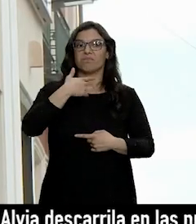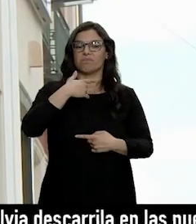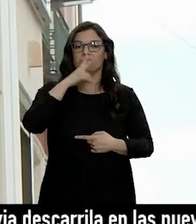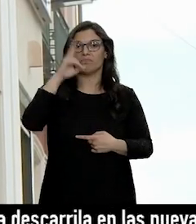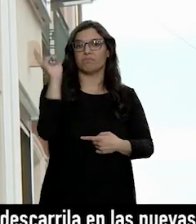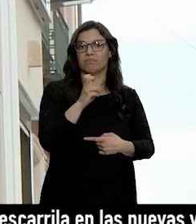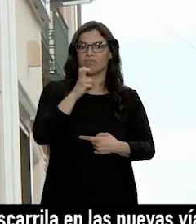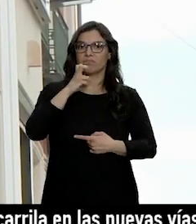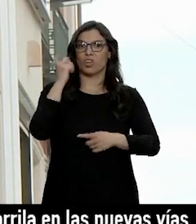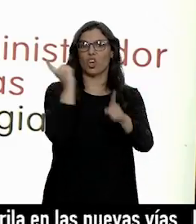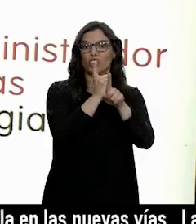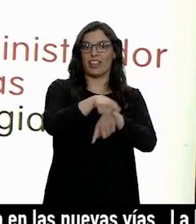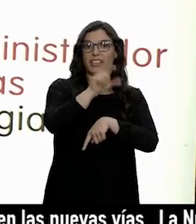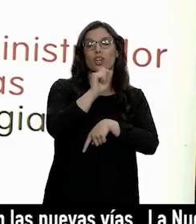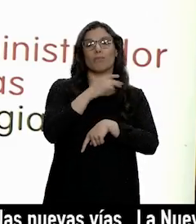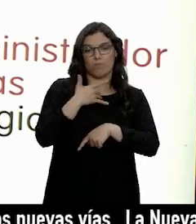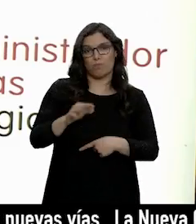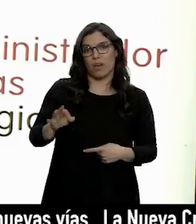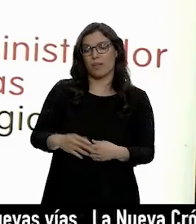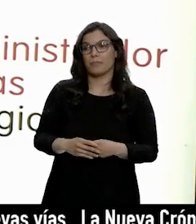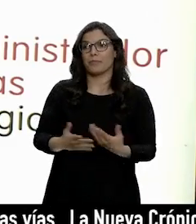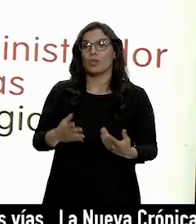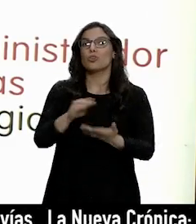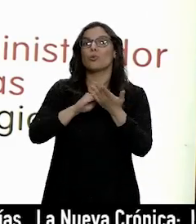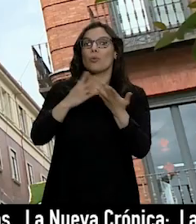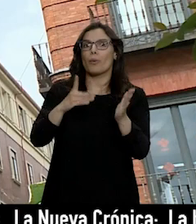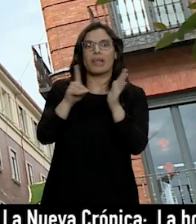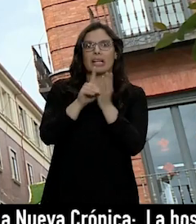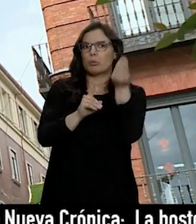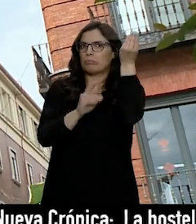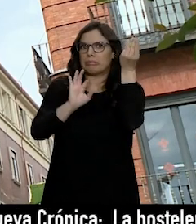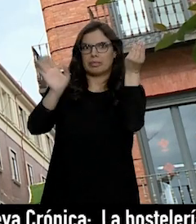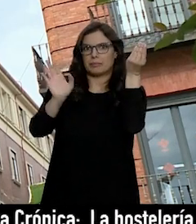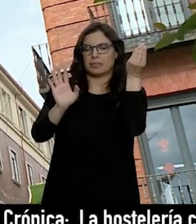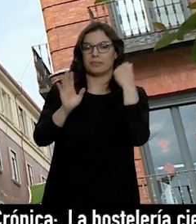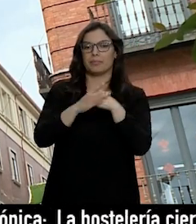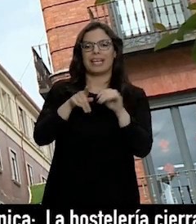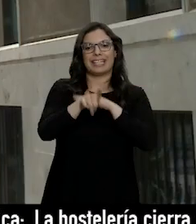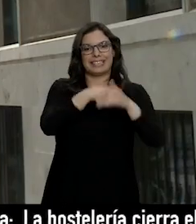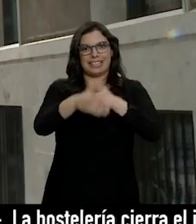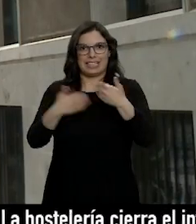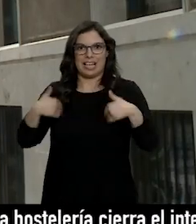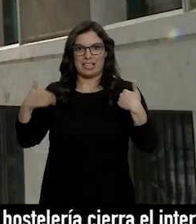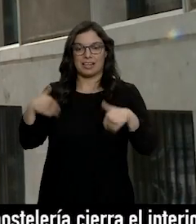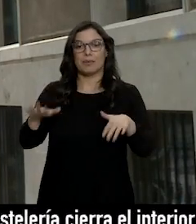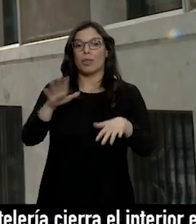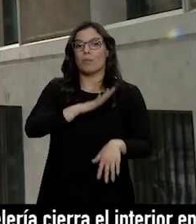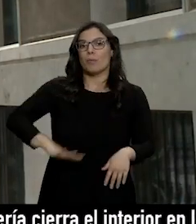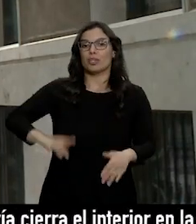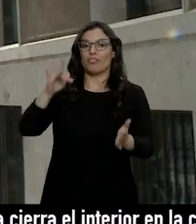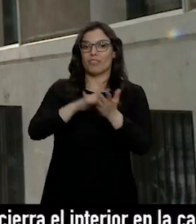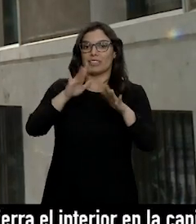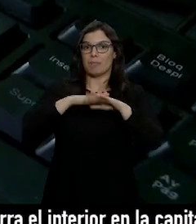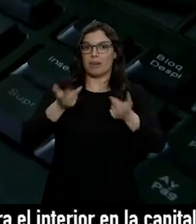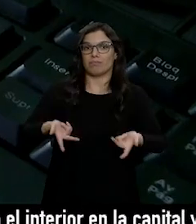podría hacerlo. La solución, con un decreto puntual, pues sería suficiente. Aunque los trámites ya están en marcha, de momento no hay fecha para